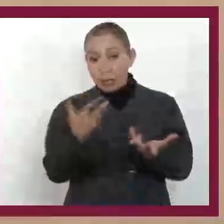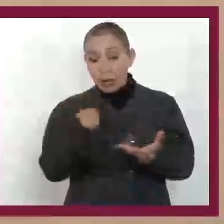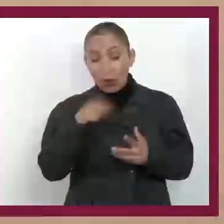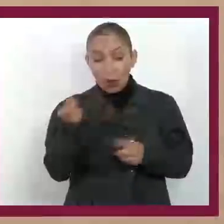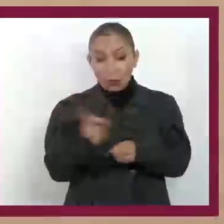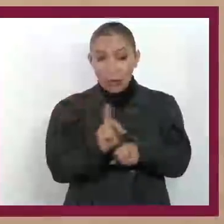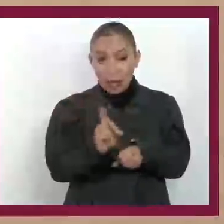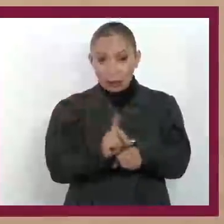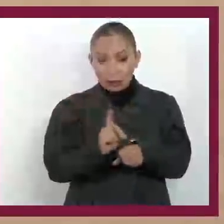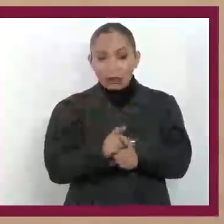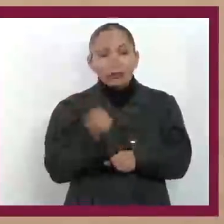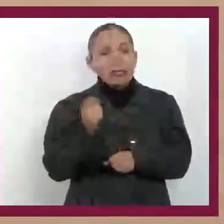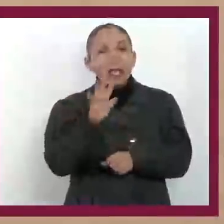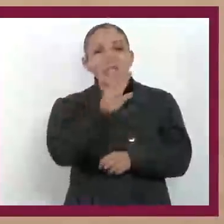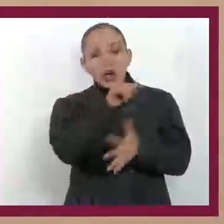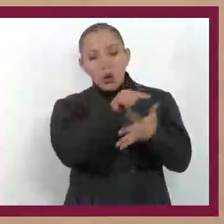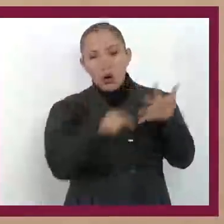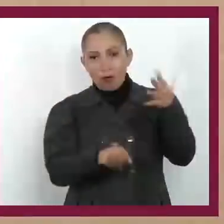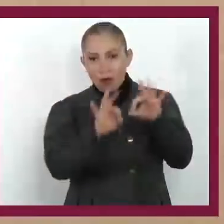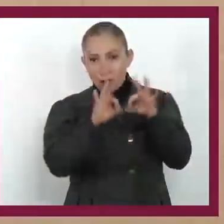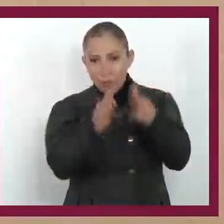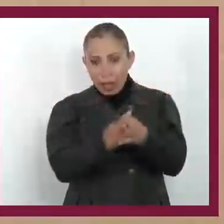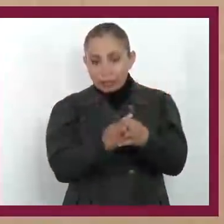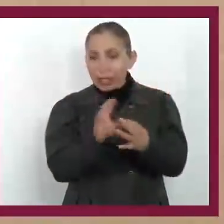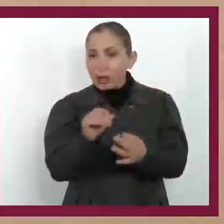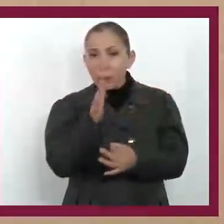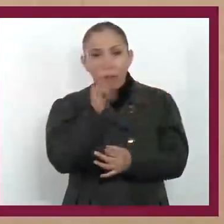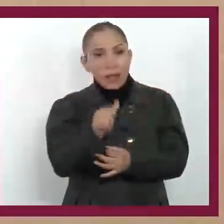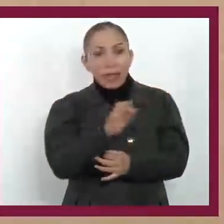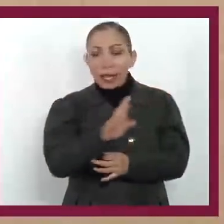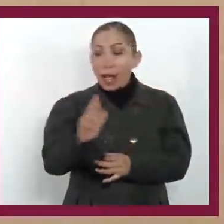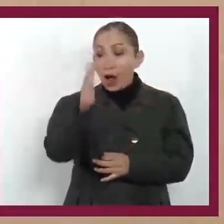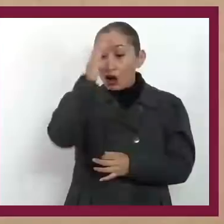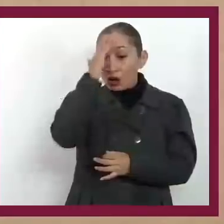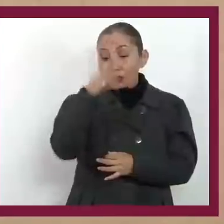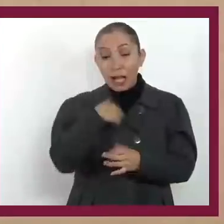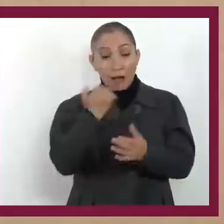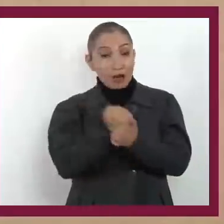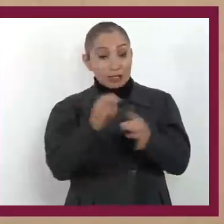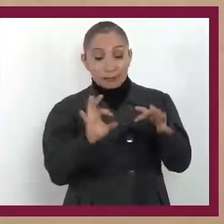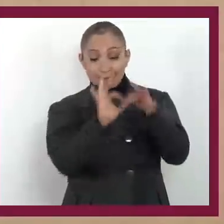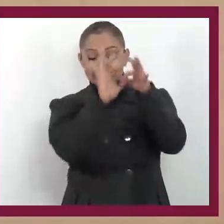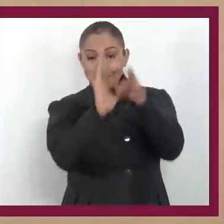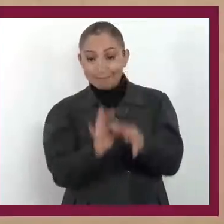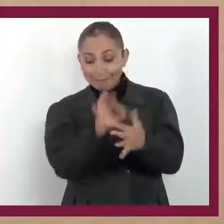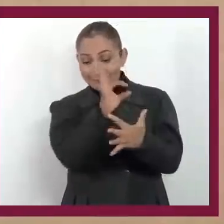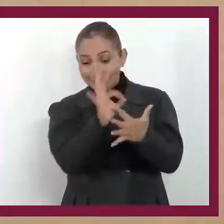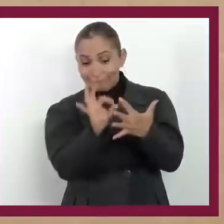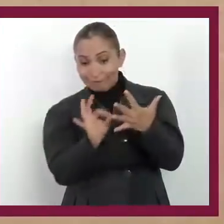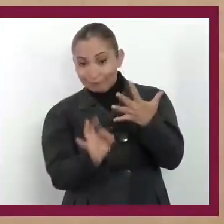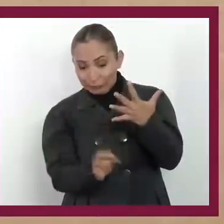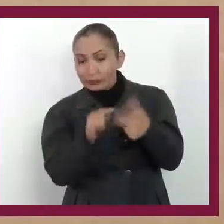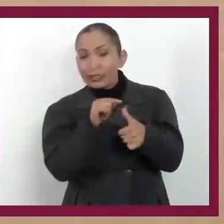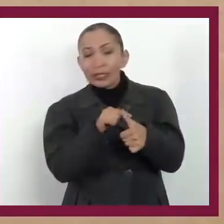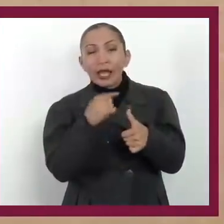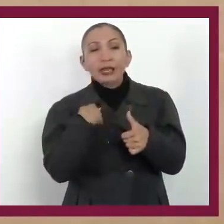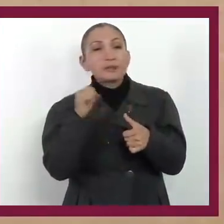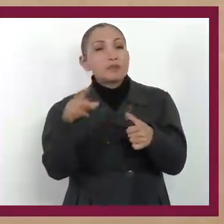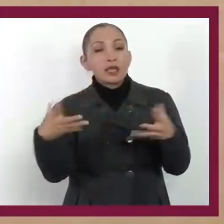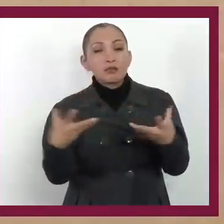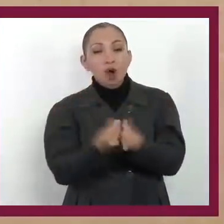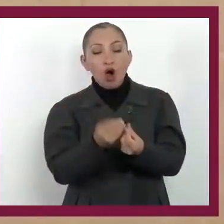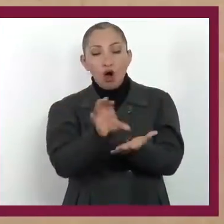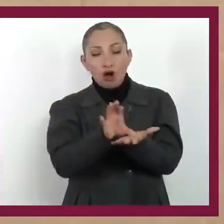práctica diaria, se basa en 5 dimensiones y no se puede reconocer una sin la otra. Estas dimensiones son parte